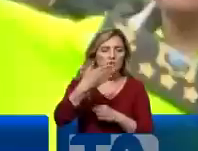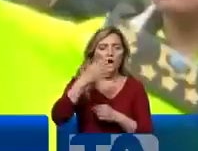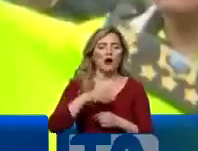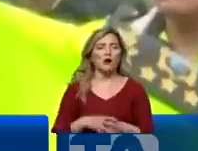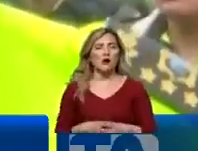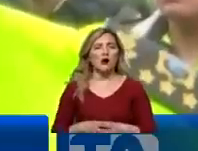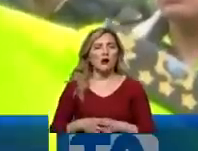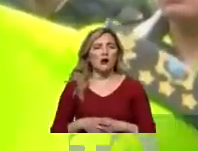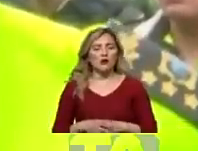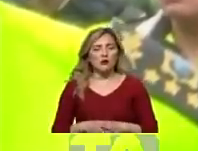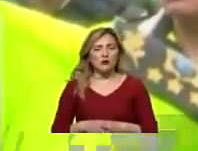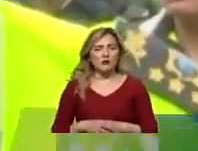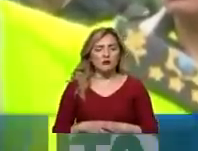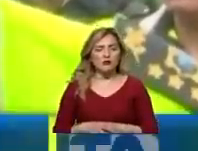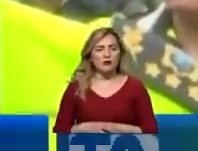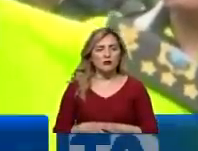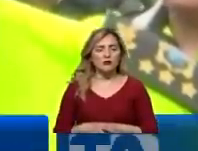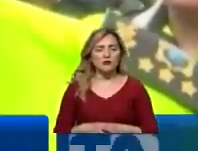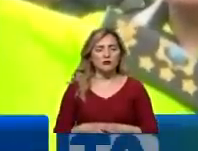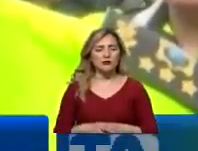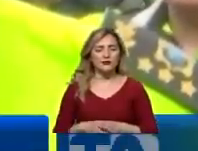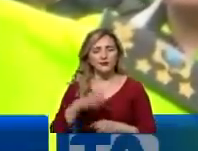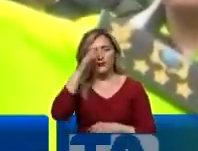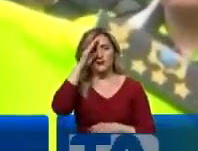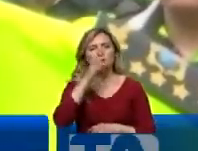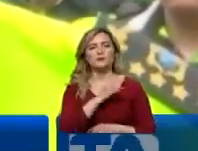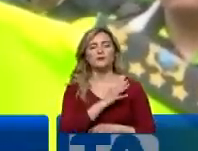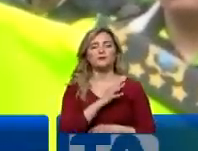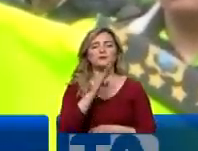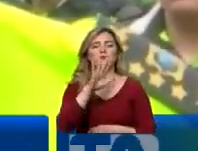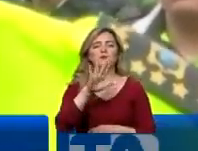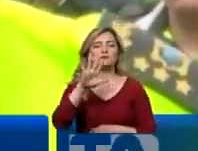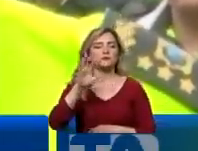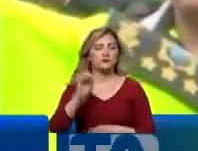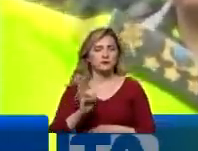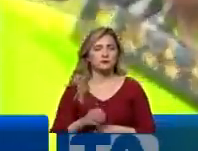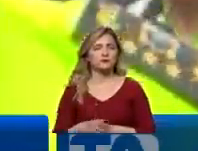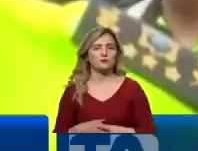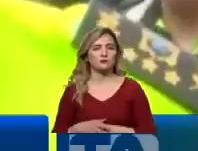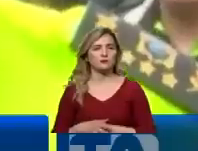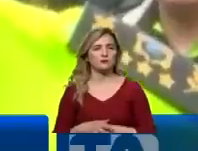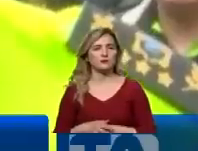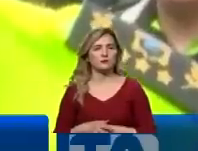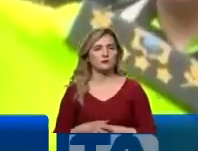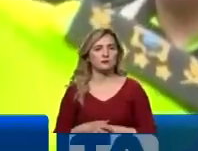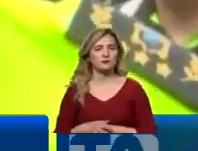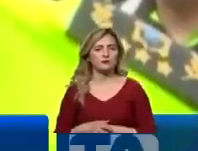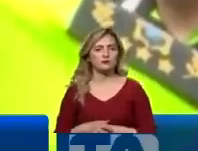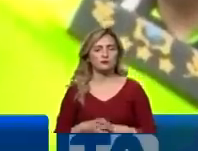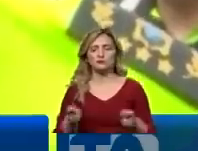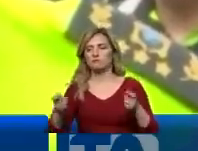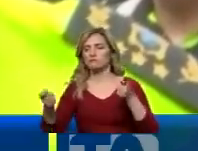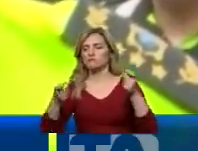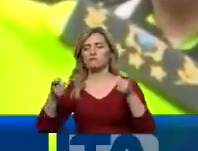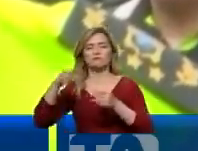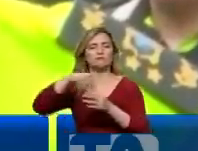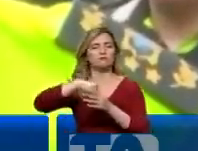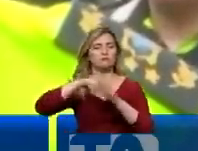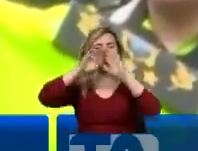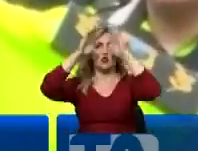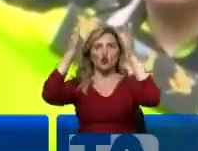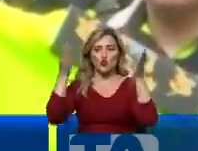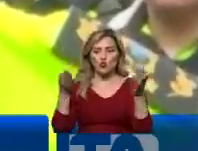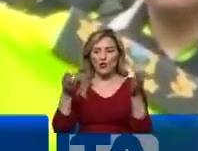minas. Llegamos con alrededor de 550 uniformados a desplegar acciones al interior de los